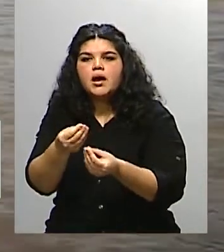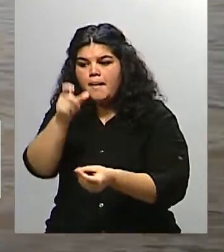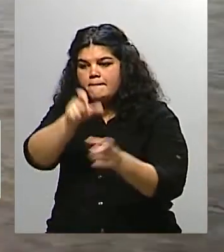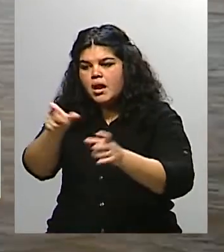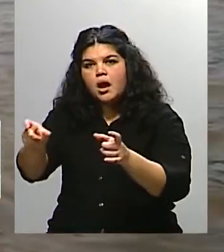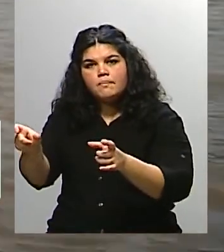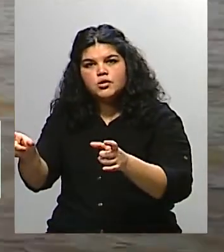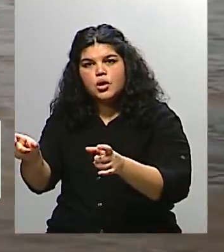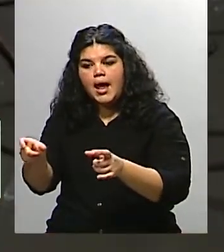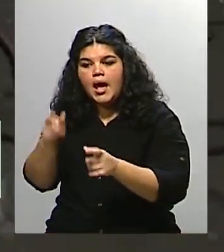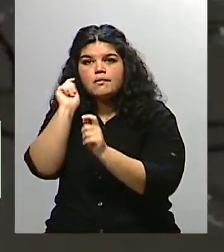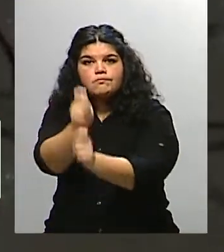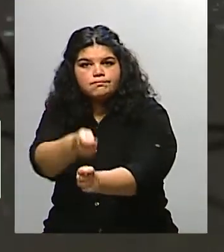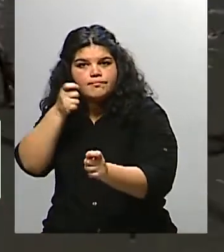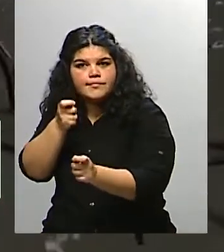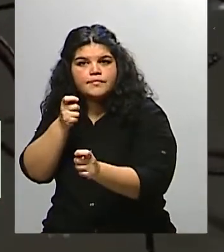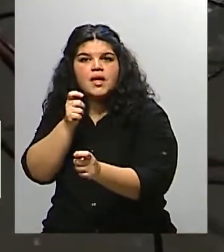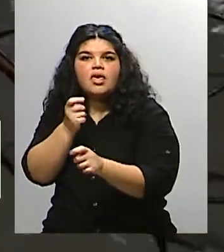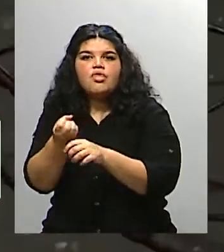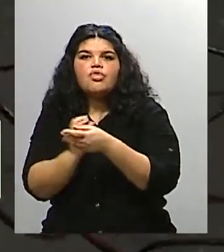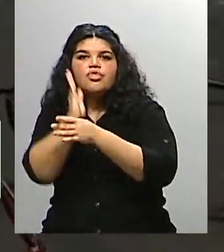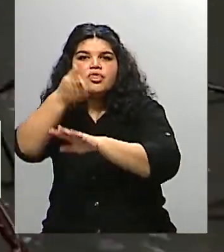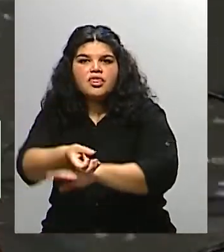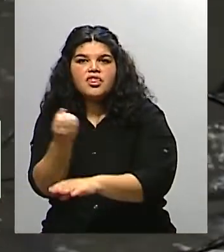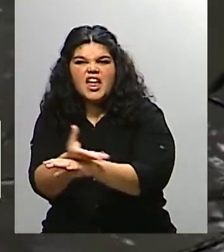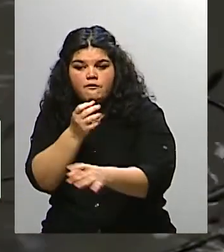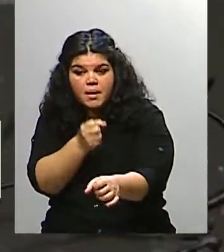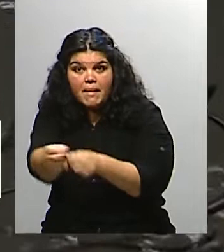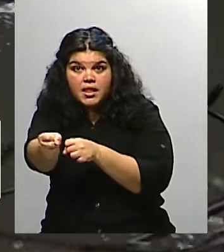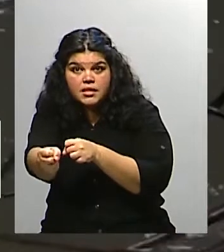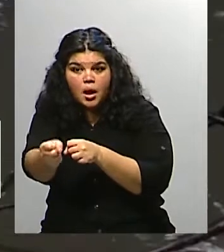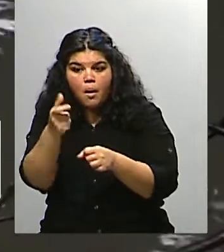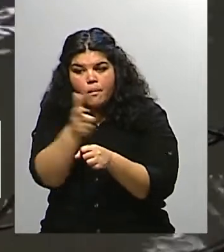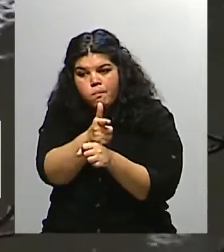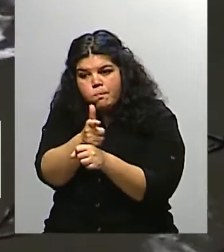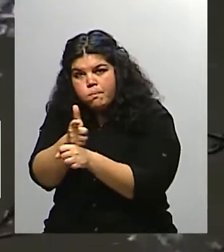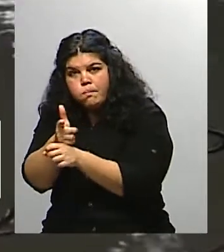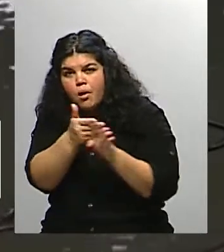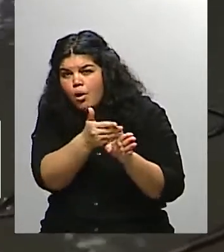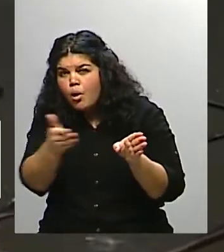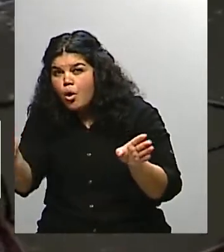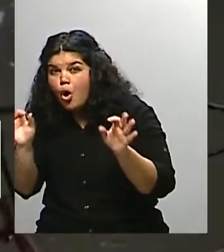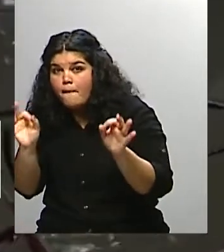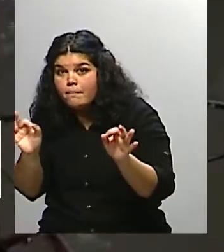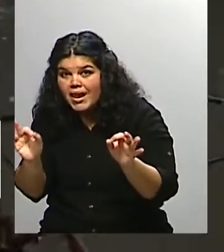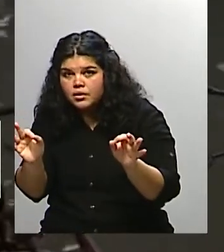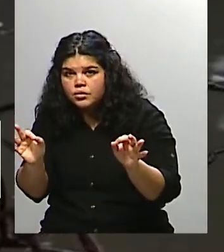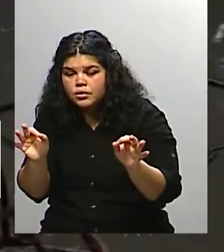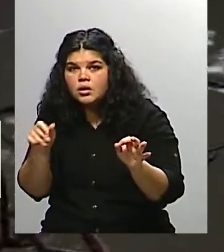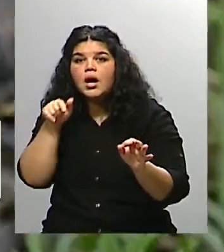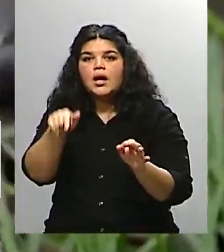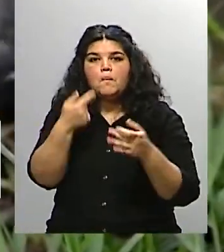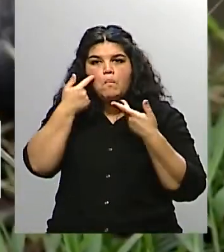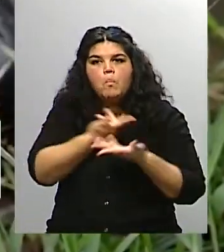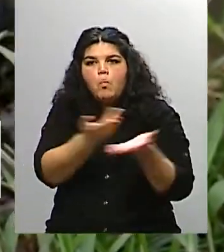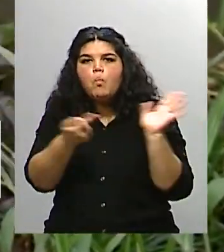como argumento para protegerlos. Esto, pues, desde todo punto de vista, personalmente me parece muy criticable y